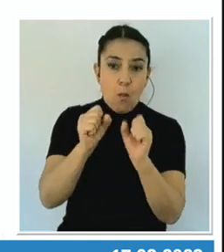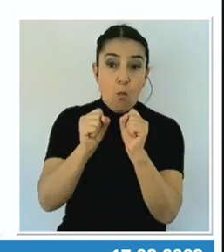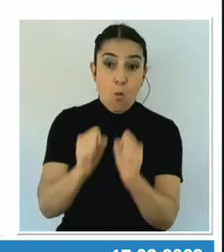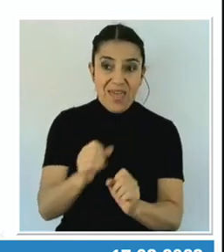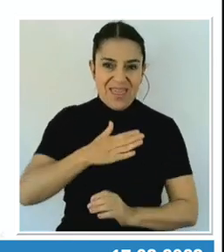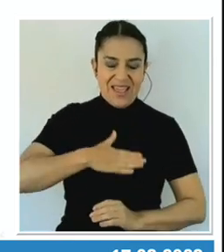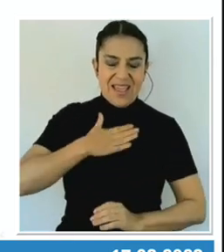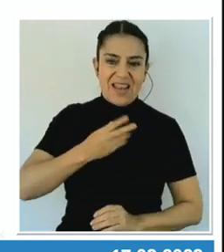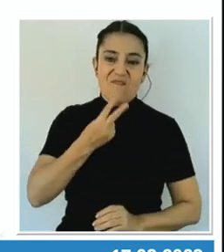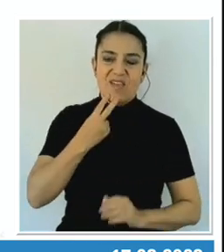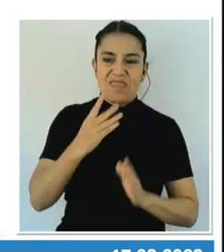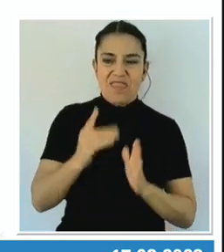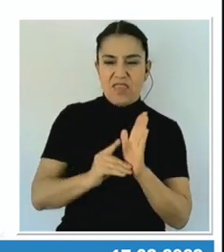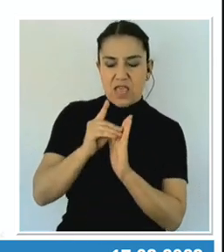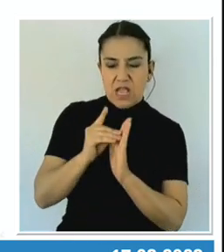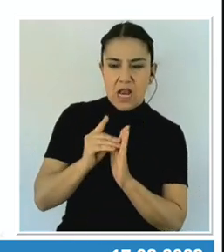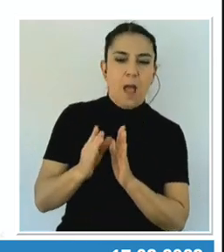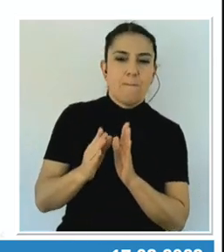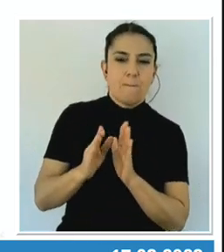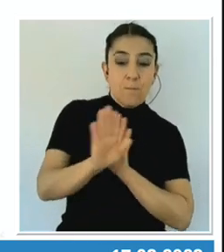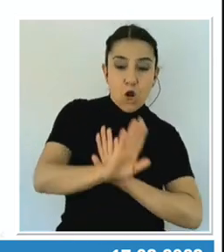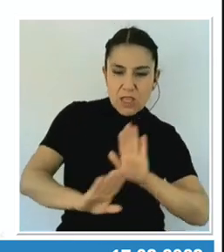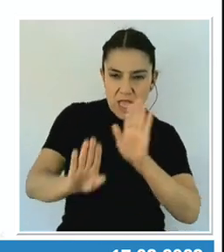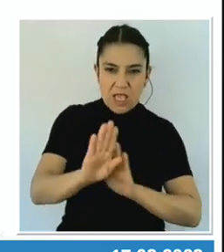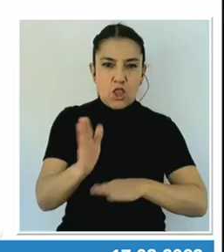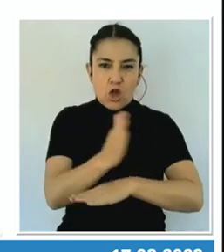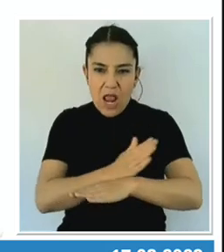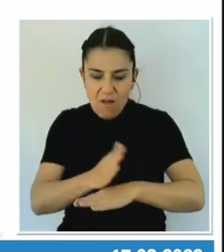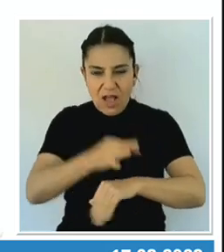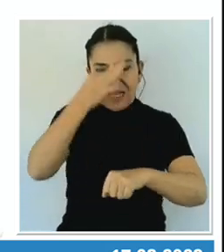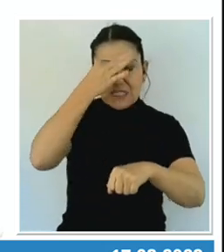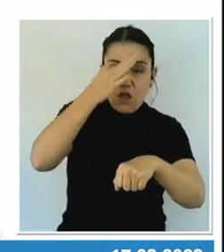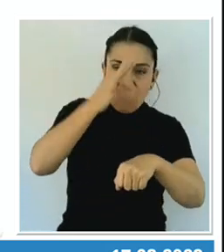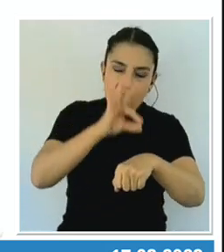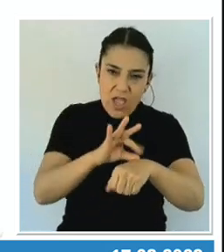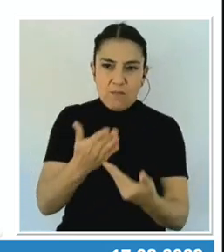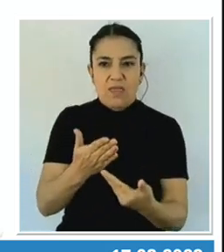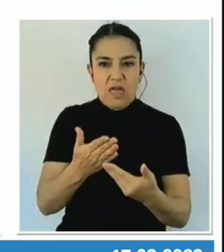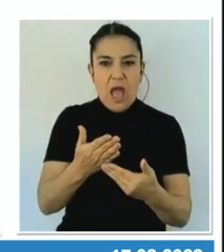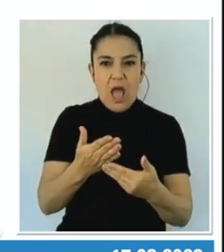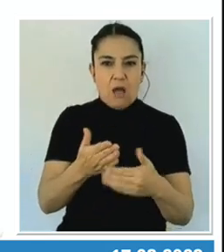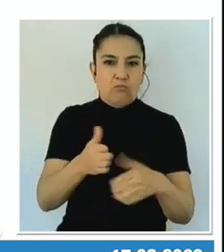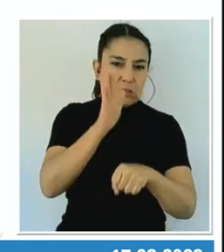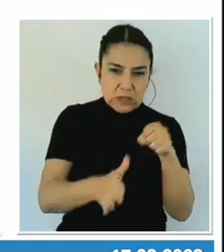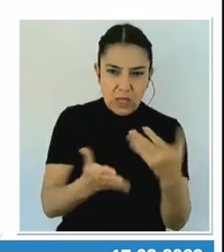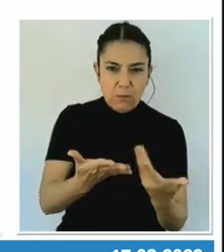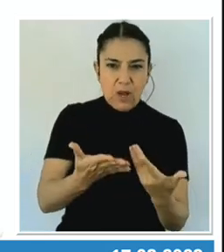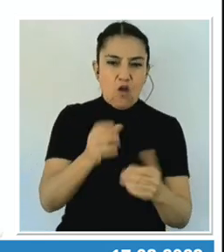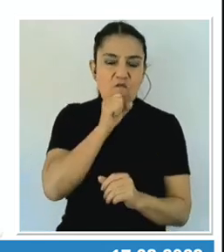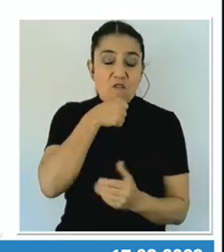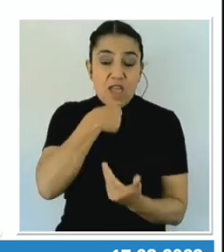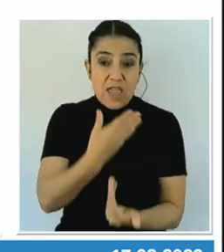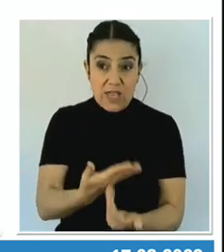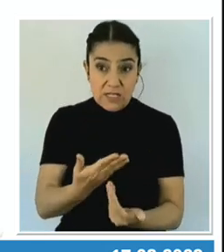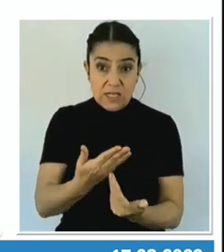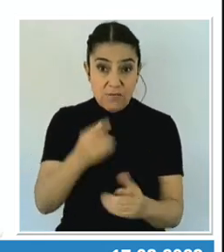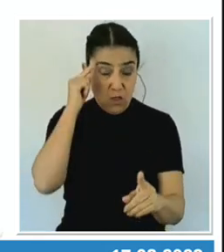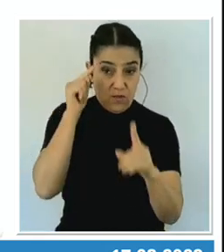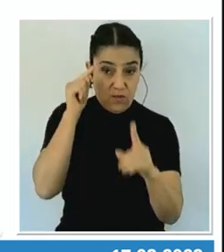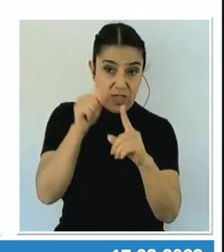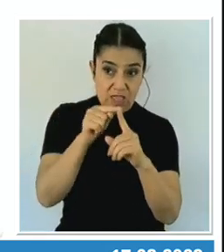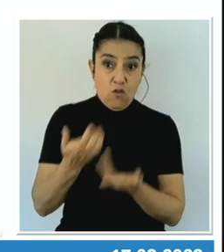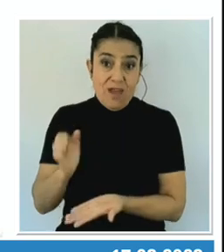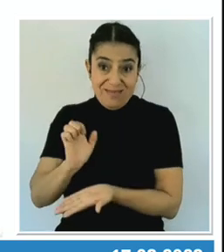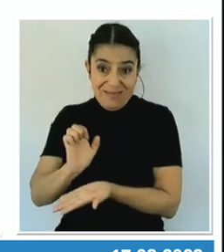en lo básico frente a la enfermedad, el desempleo, la vejez, idea que, como sabemos, inspira el Estado social. Y